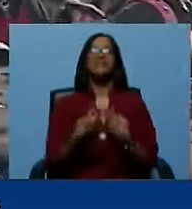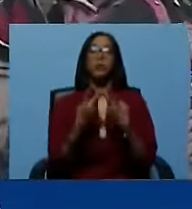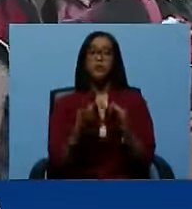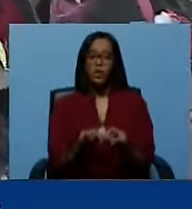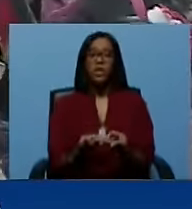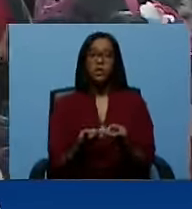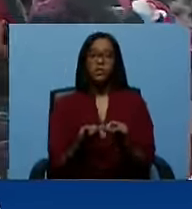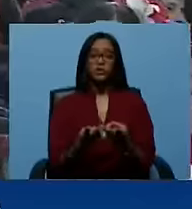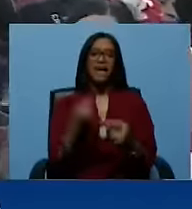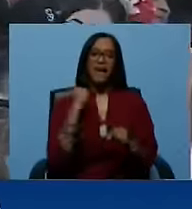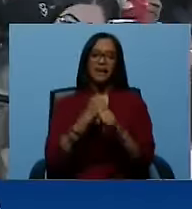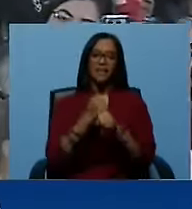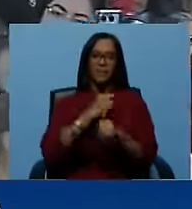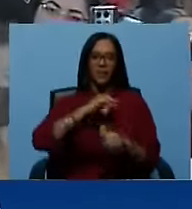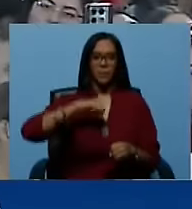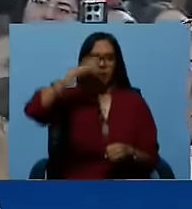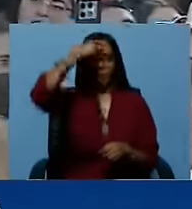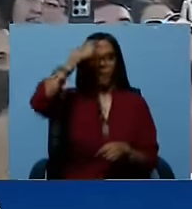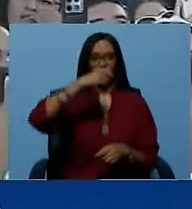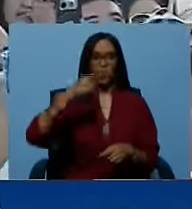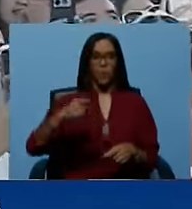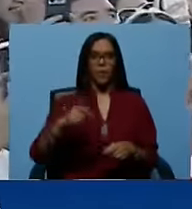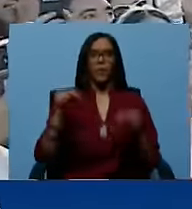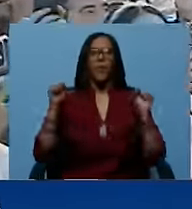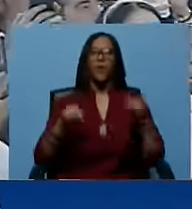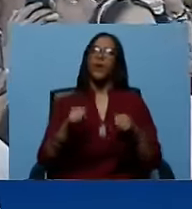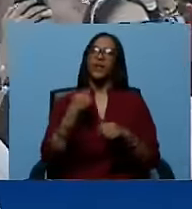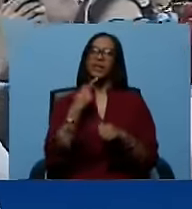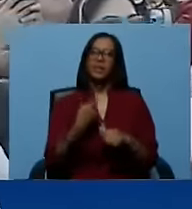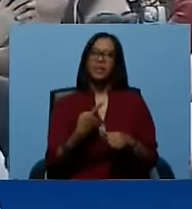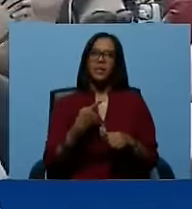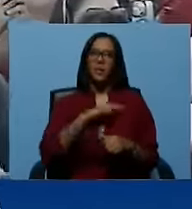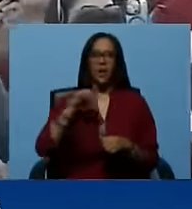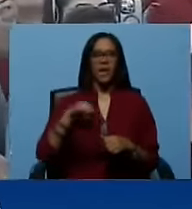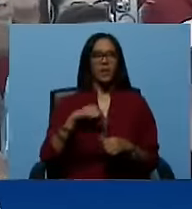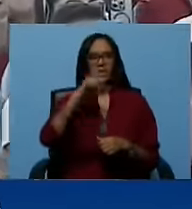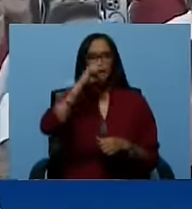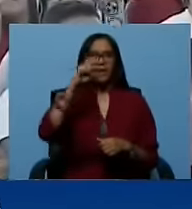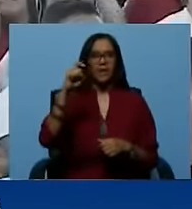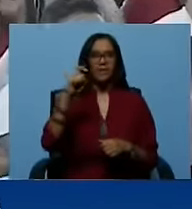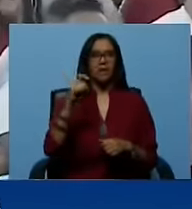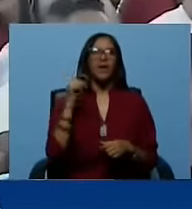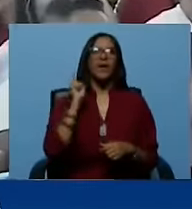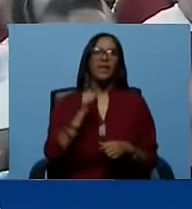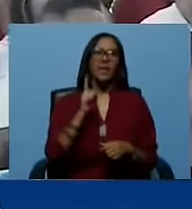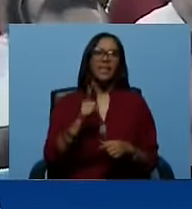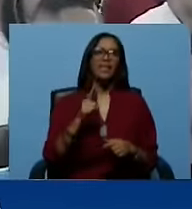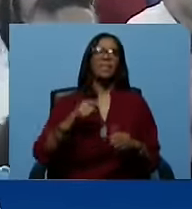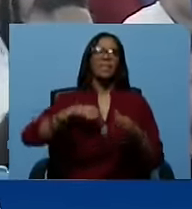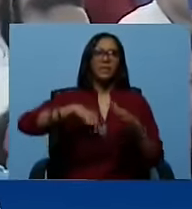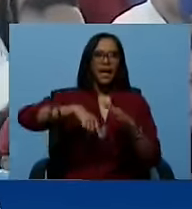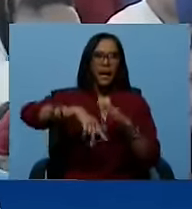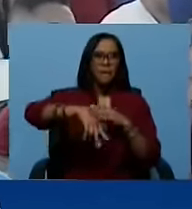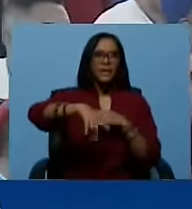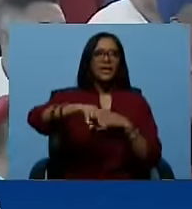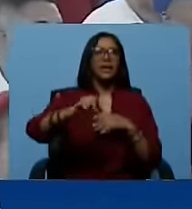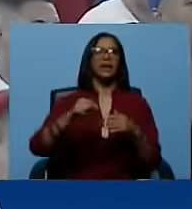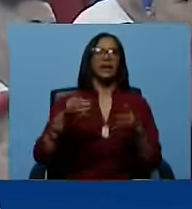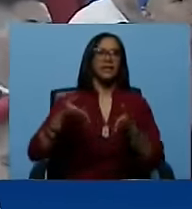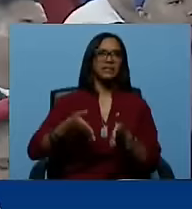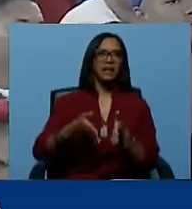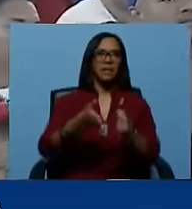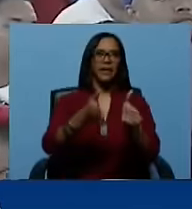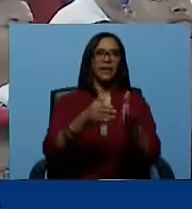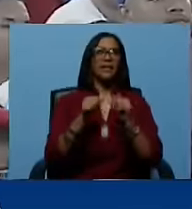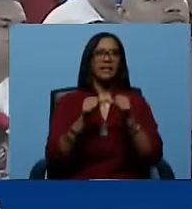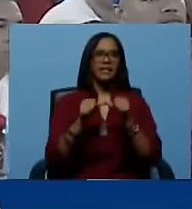trabajar por nuestro pueblo. Hoy decimos en nuestro aniversario que debemos caminar ese sendero que